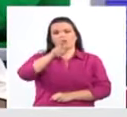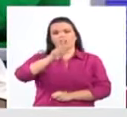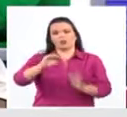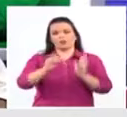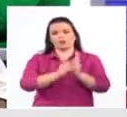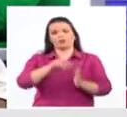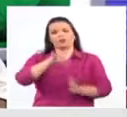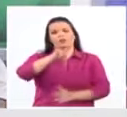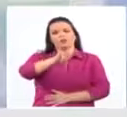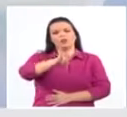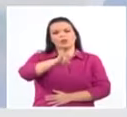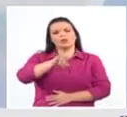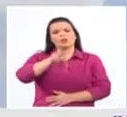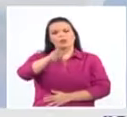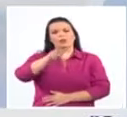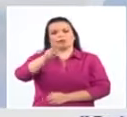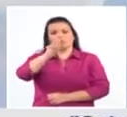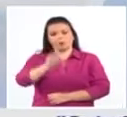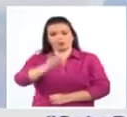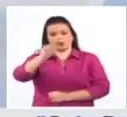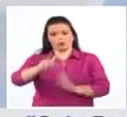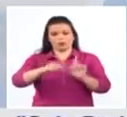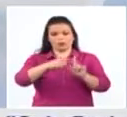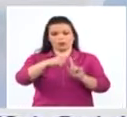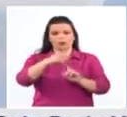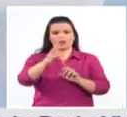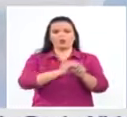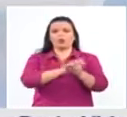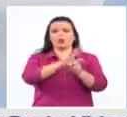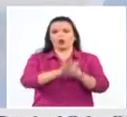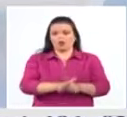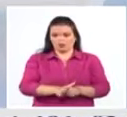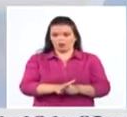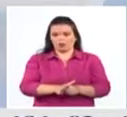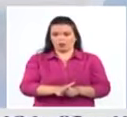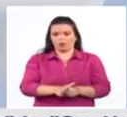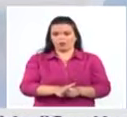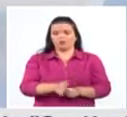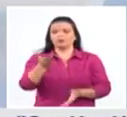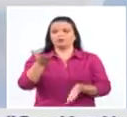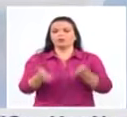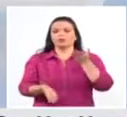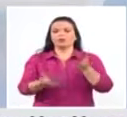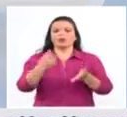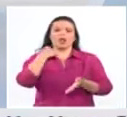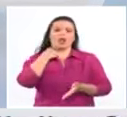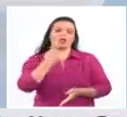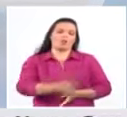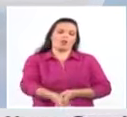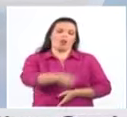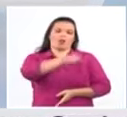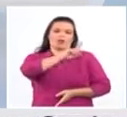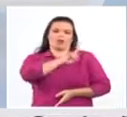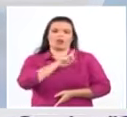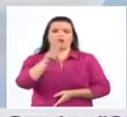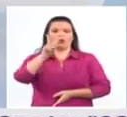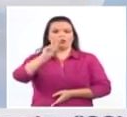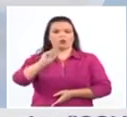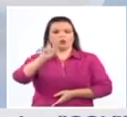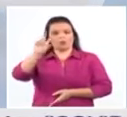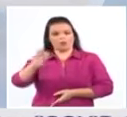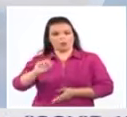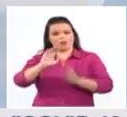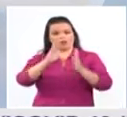712.992 pacientes que se han diagnosticado con la enfermedad desde el año pasado, del mes de marzo del 2020, se